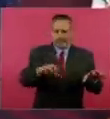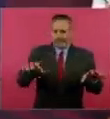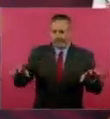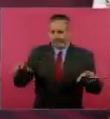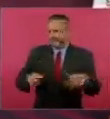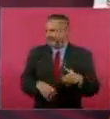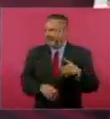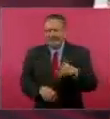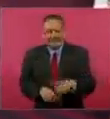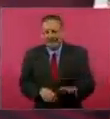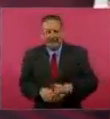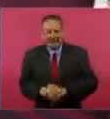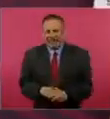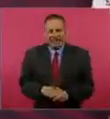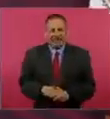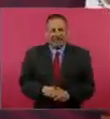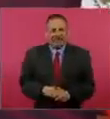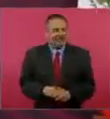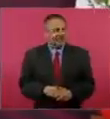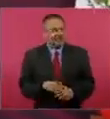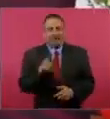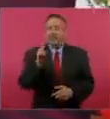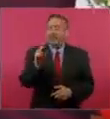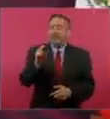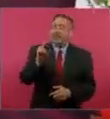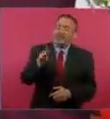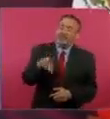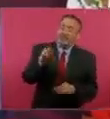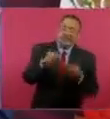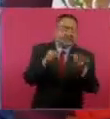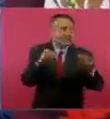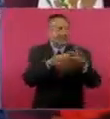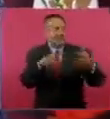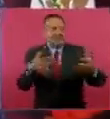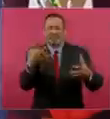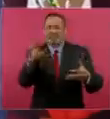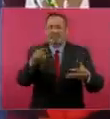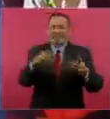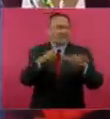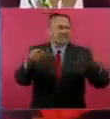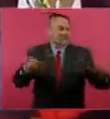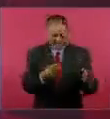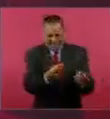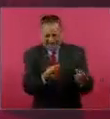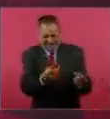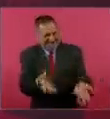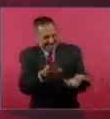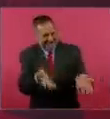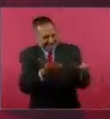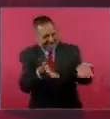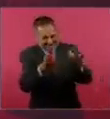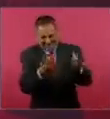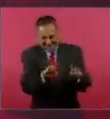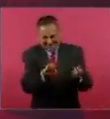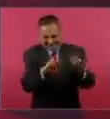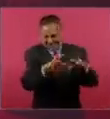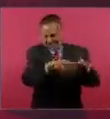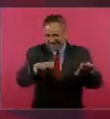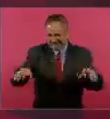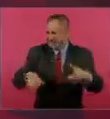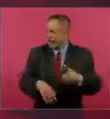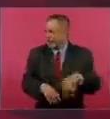aunque sean 2 kilómetros, 5 kilómetros, que se apuren, porque